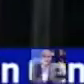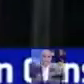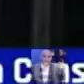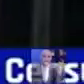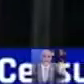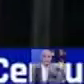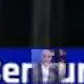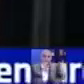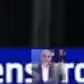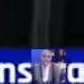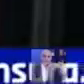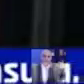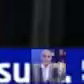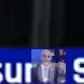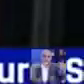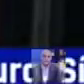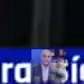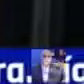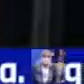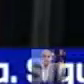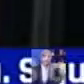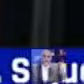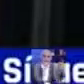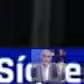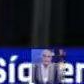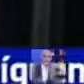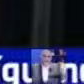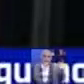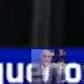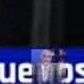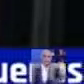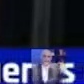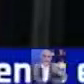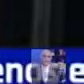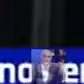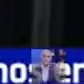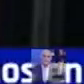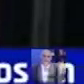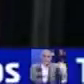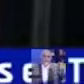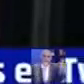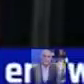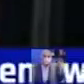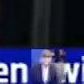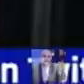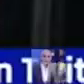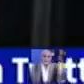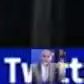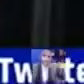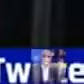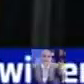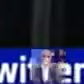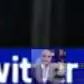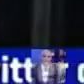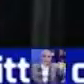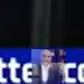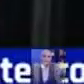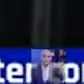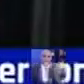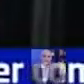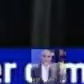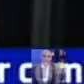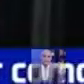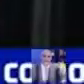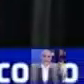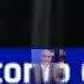duros opositores, golpeadores. Mi querido Ricardo, para cerrar, Lili